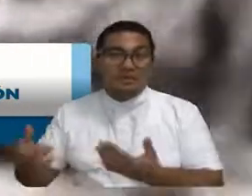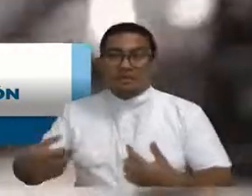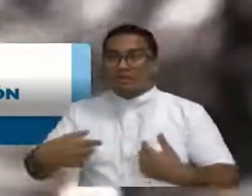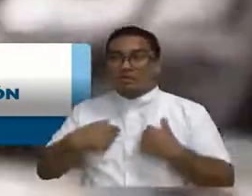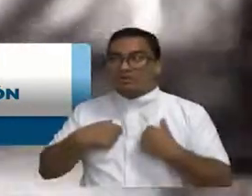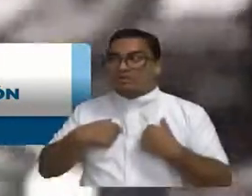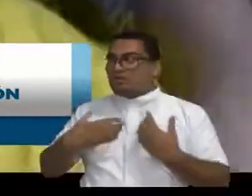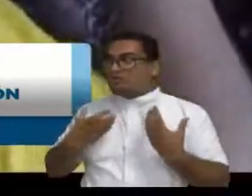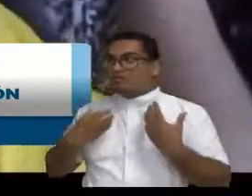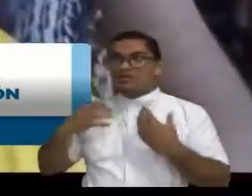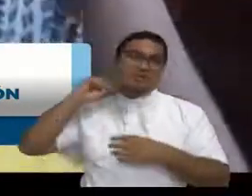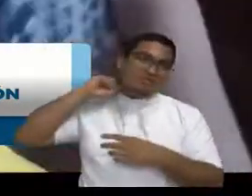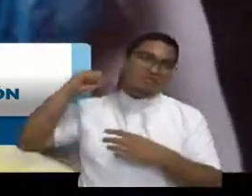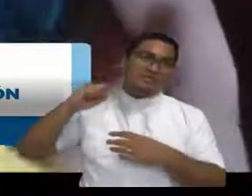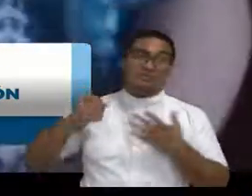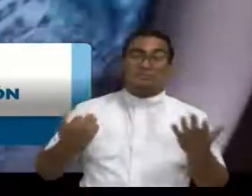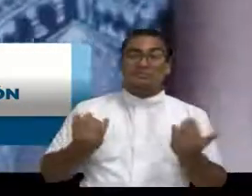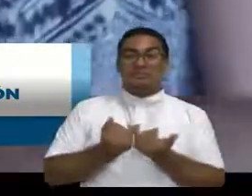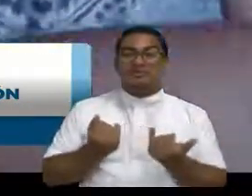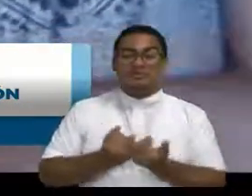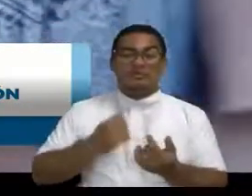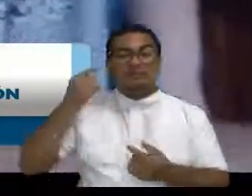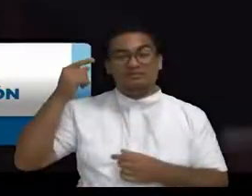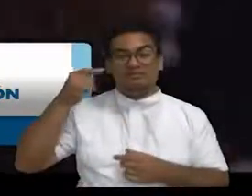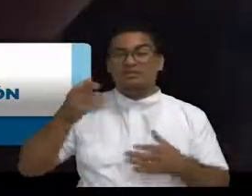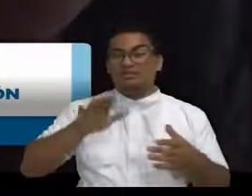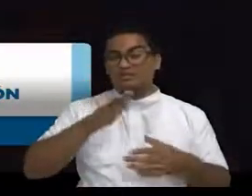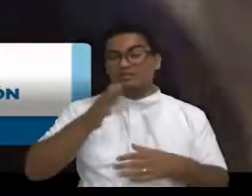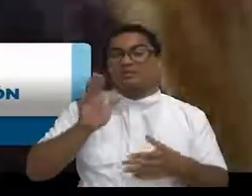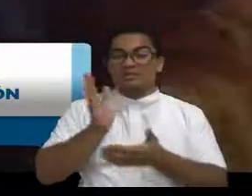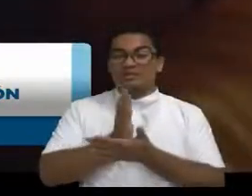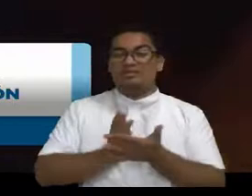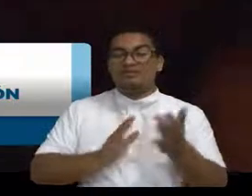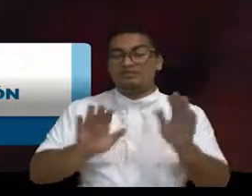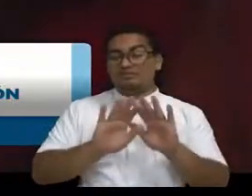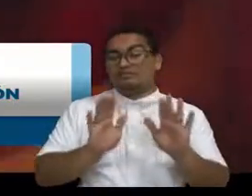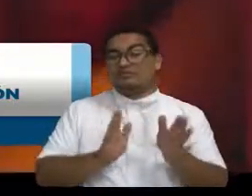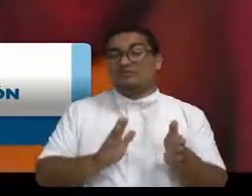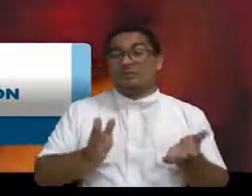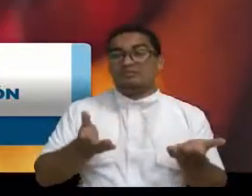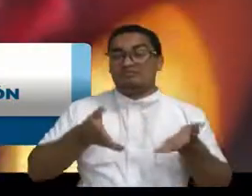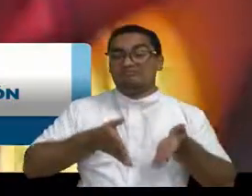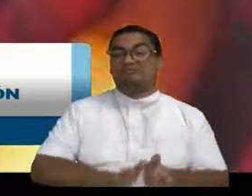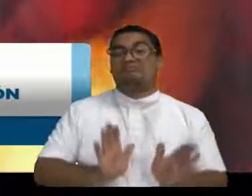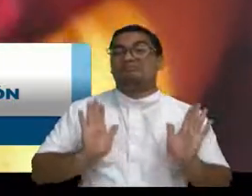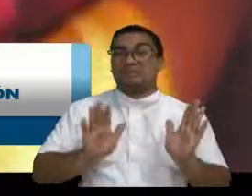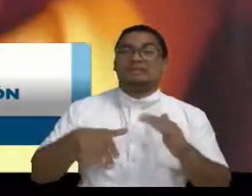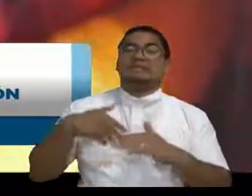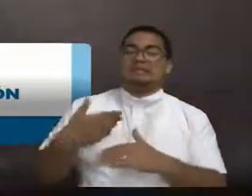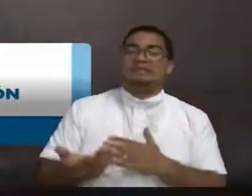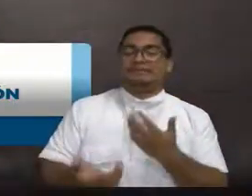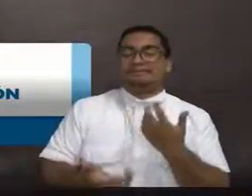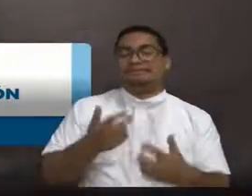eso ya llamamos psicosis. Y como es en el periodo de posparto, entonces se le llama psicosis posparto, que ya es más grave la